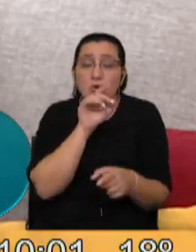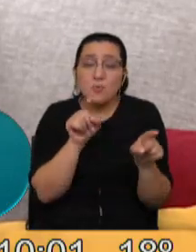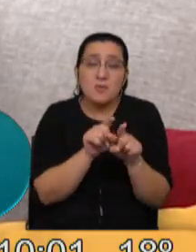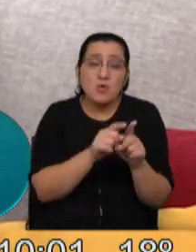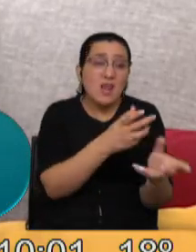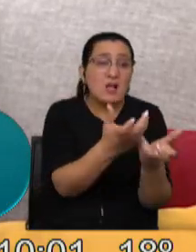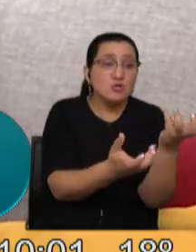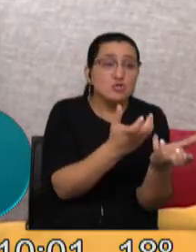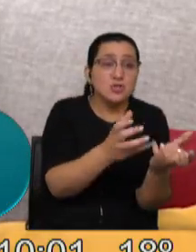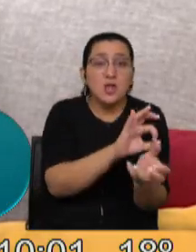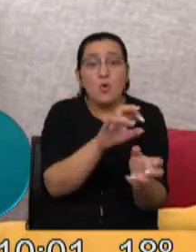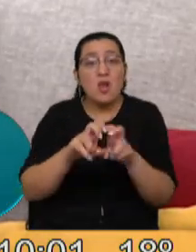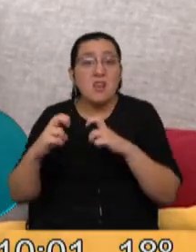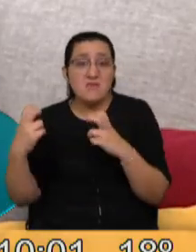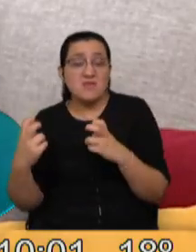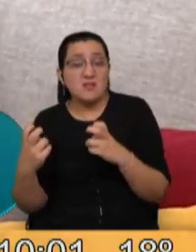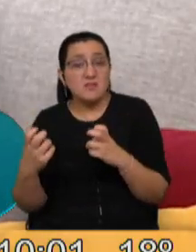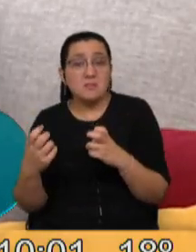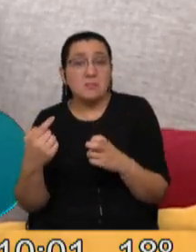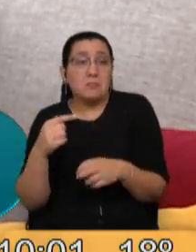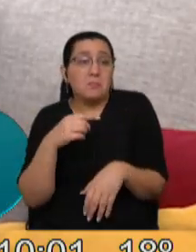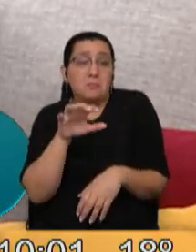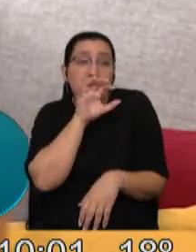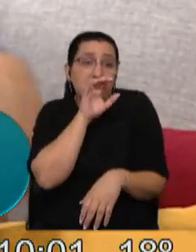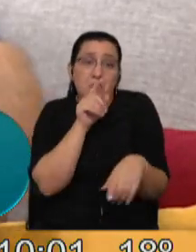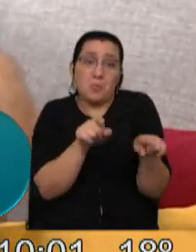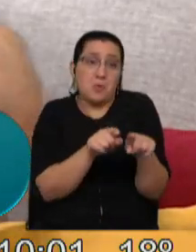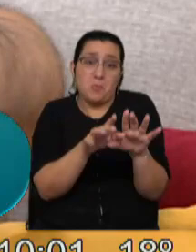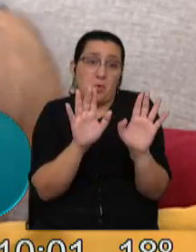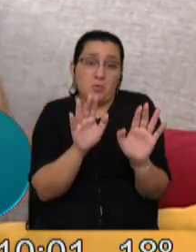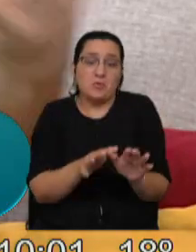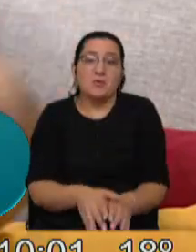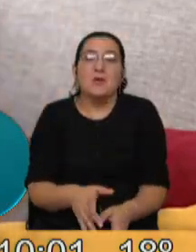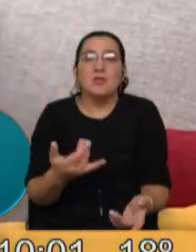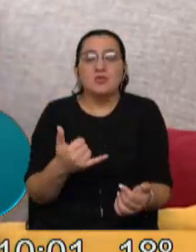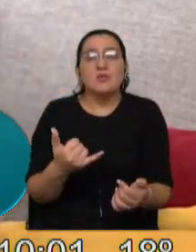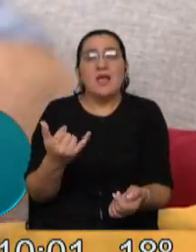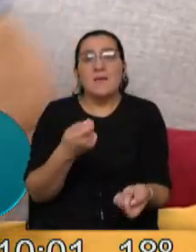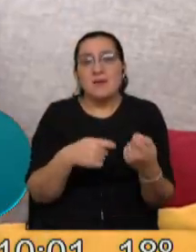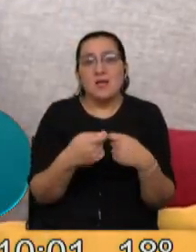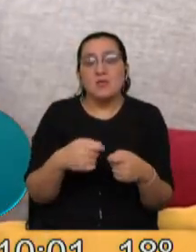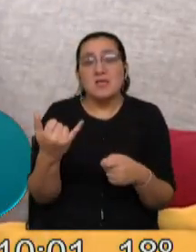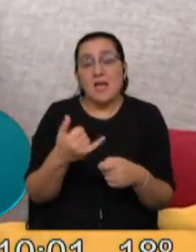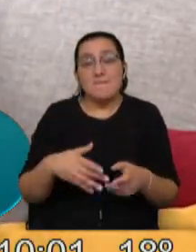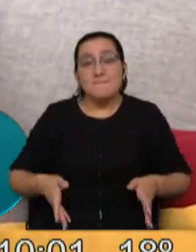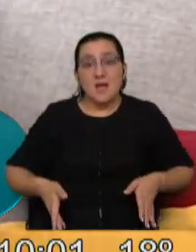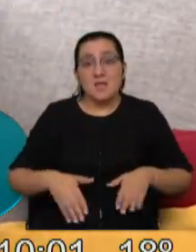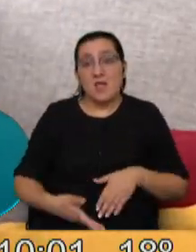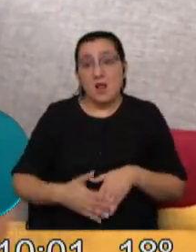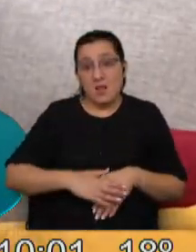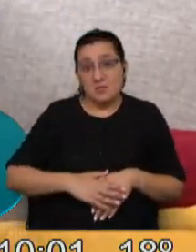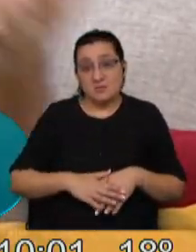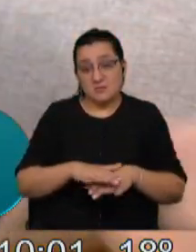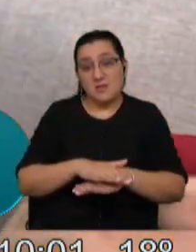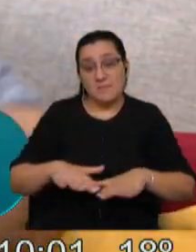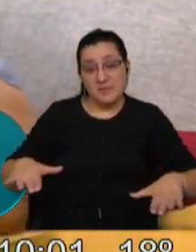allá de que para nosotros no, para el perro sí. Por lo tanto, en realidad hay en el mercado hay pañales que se ponen en el piso, no pañales sí. para el perro, ¿no? Más allá de